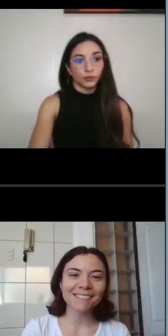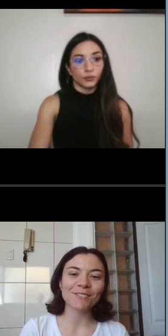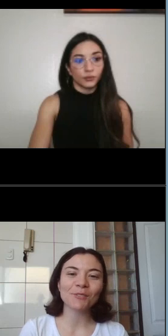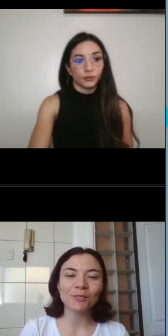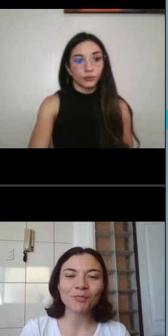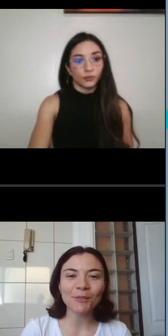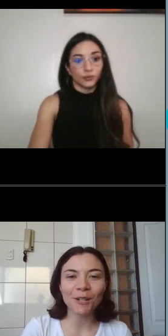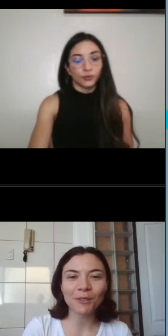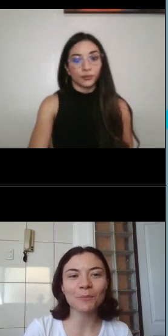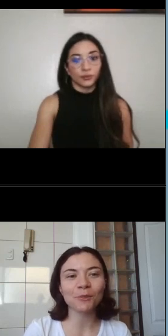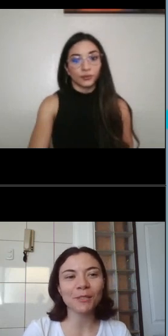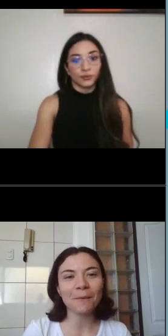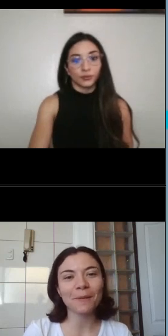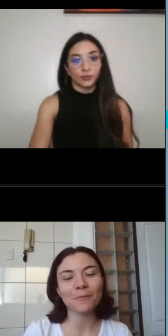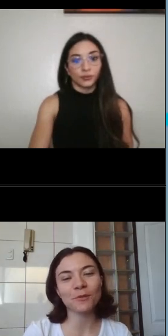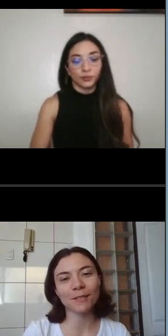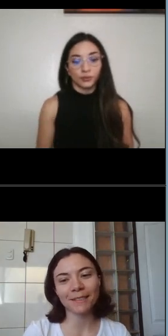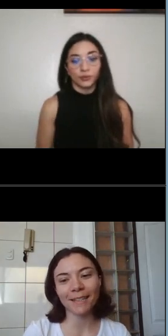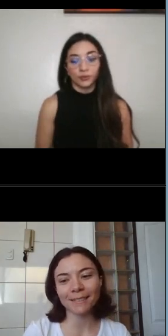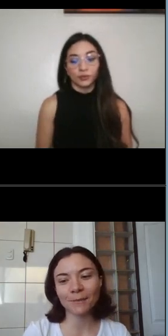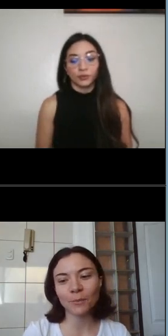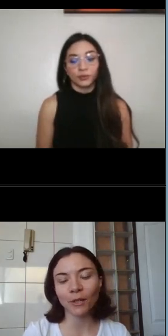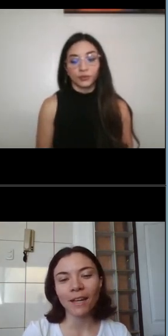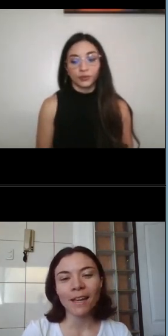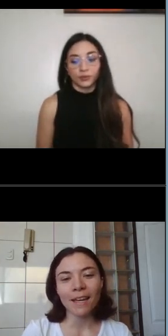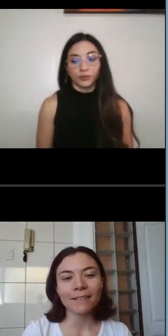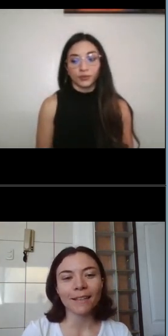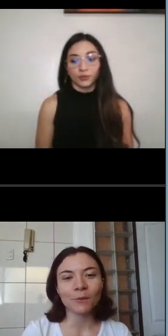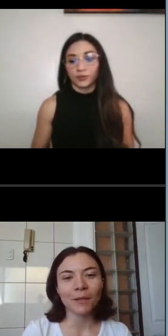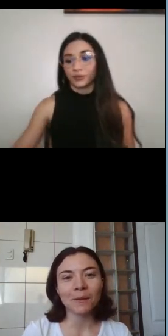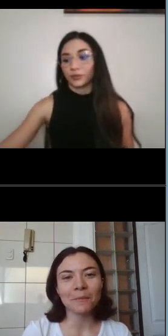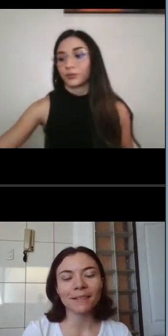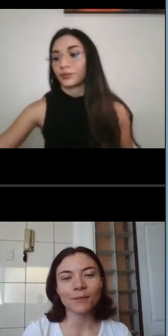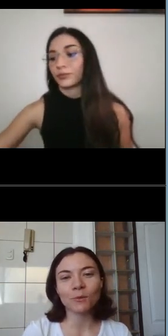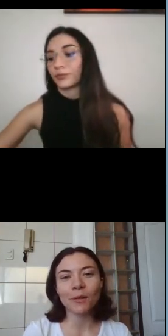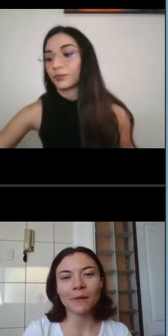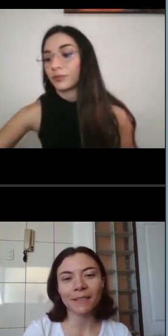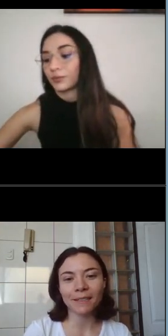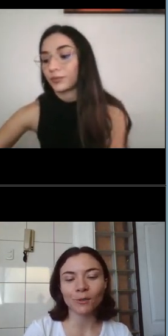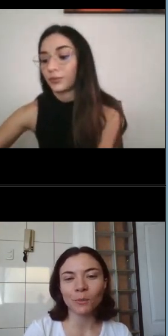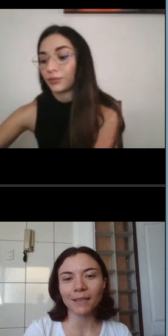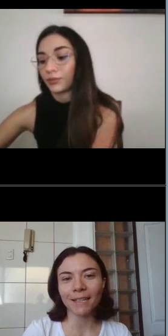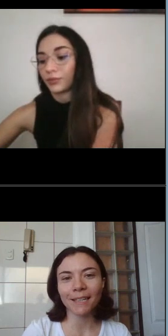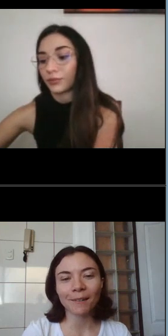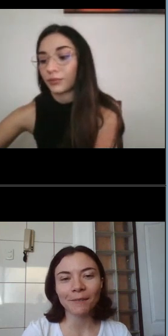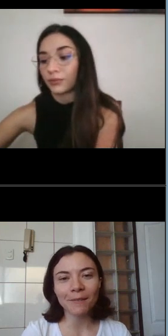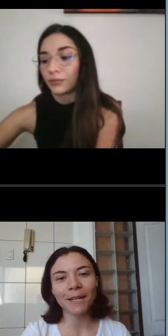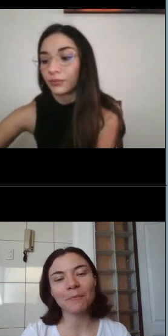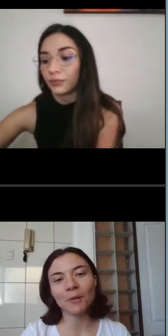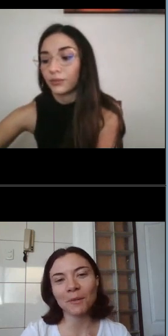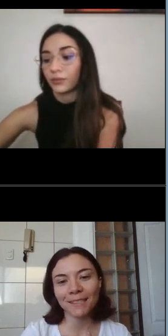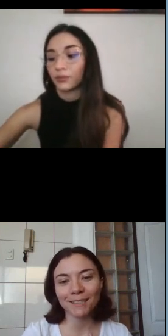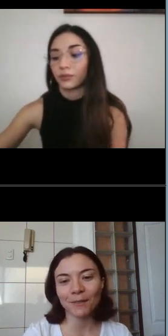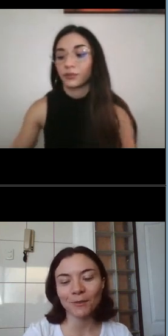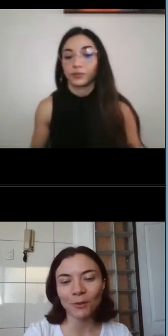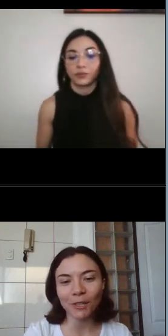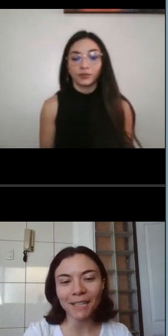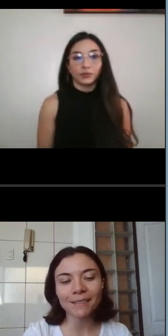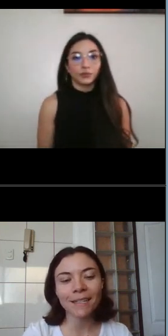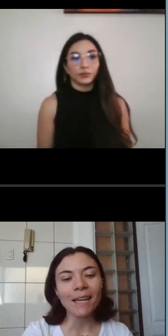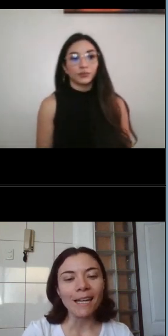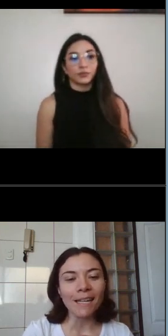Muy buenas, es un gusto saludarlos como siempre. Muchísimas gracias por estar una vez más en un webinar del Hospital Clínica Bíblica. Mi nombre es